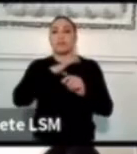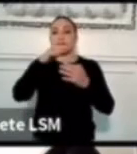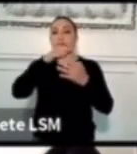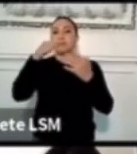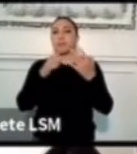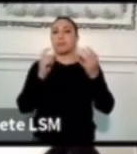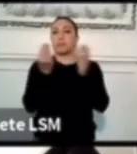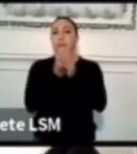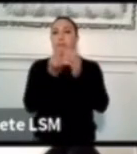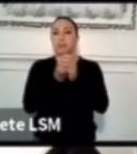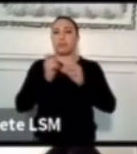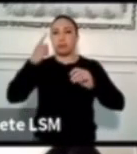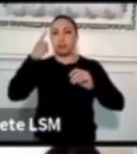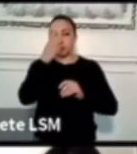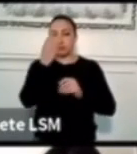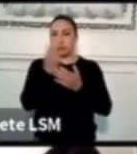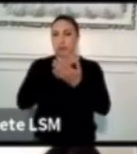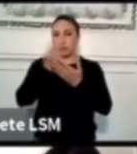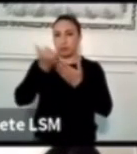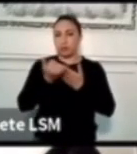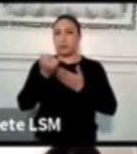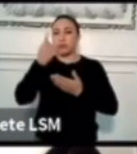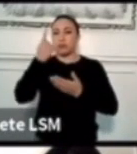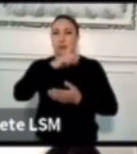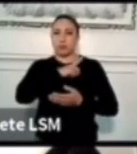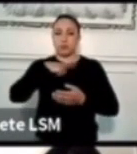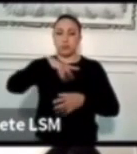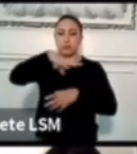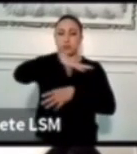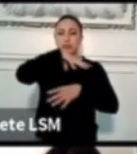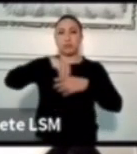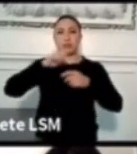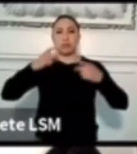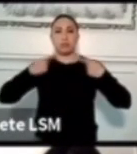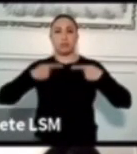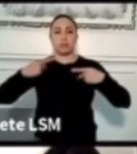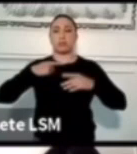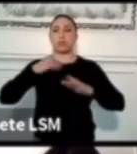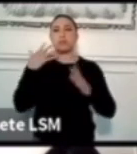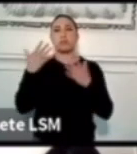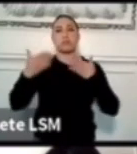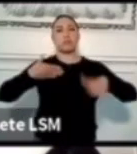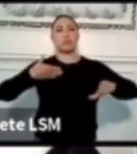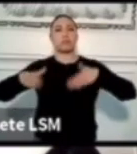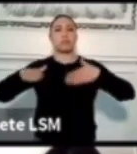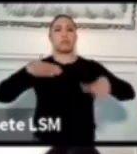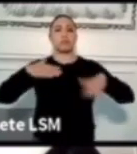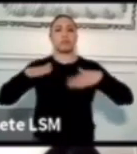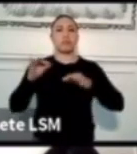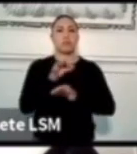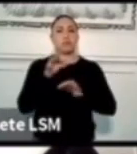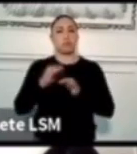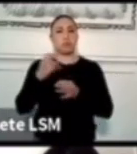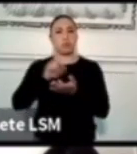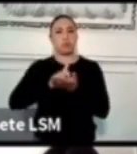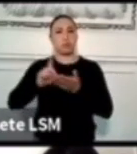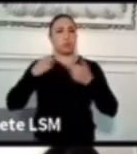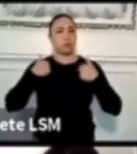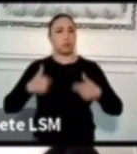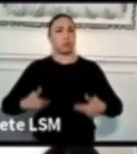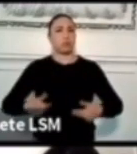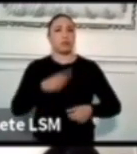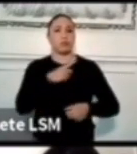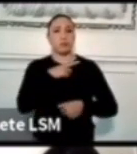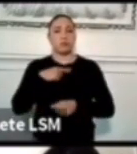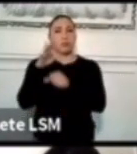la creación del proyecto para la movilidad digna del peatón el cual tendrá como finalidad el reacondicionamiento de todas las